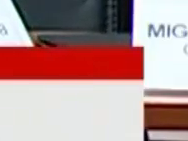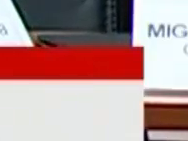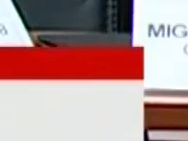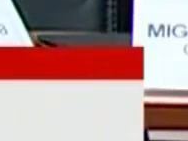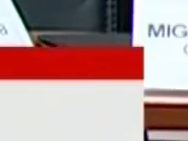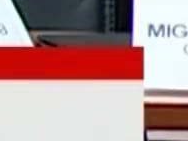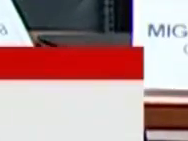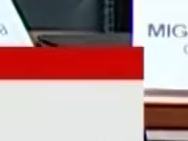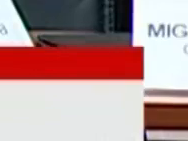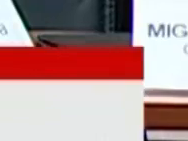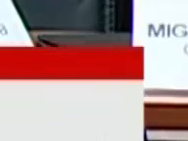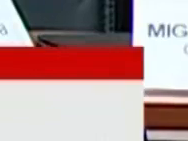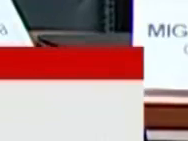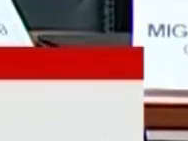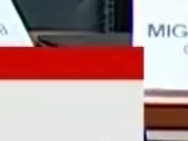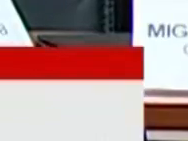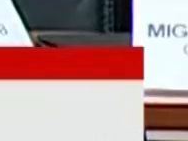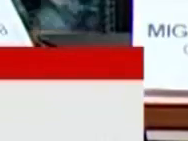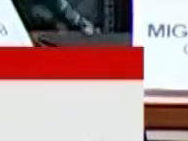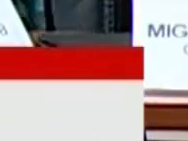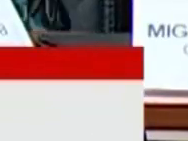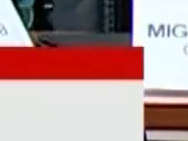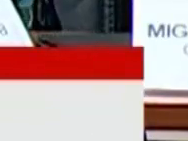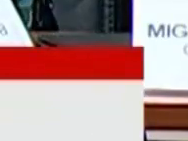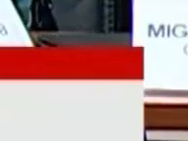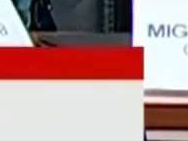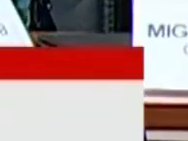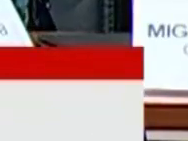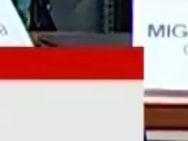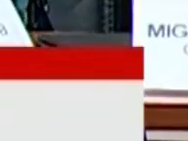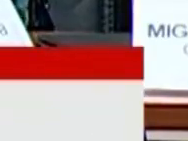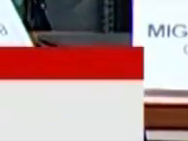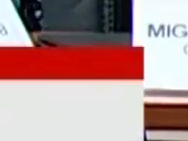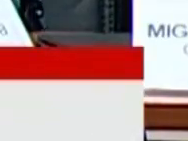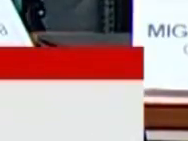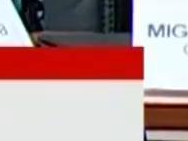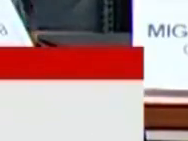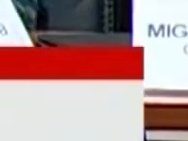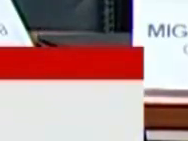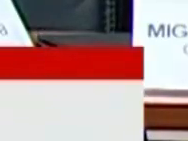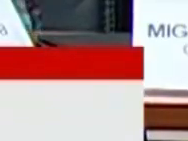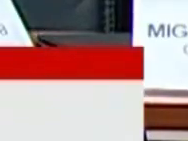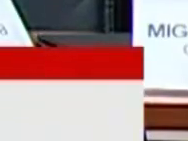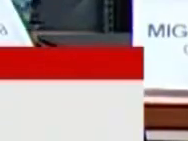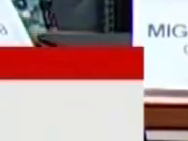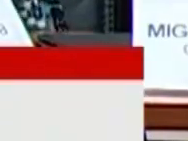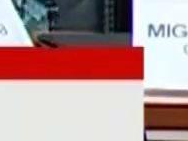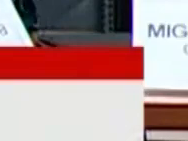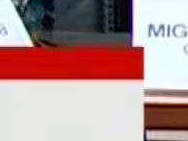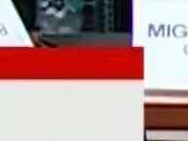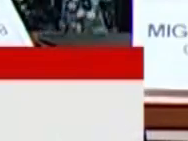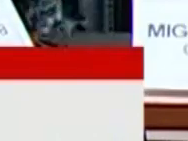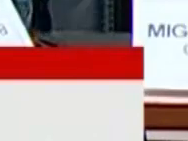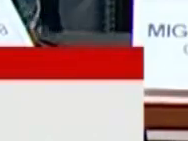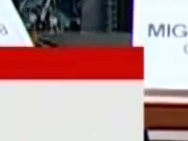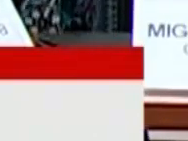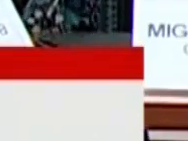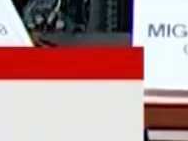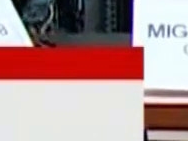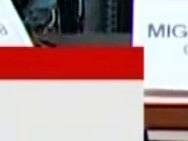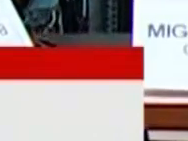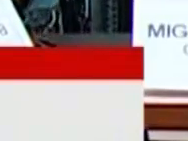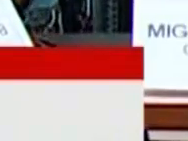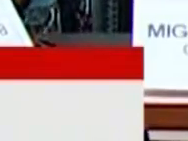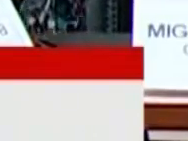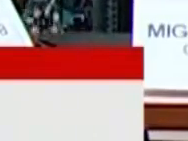La última, no entiendo por qué si se va a permitir que el recluso tenga una cuenta, que me parece bien, porque más en teoría ahí uno puede, cuando la